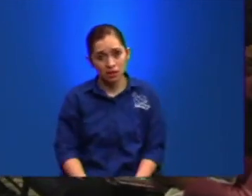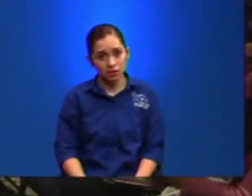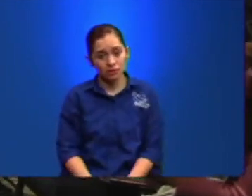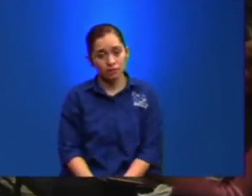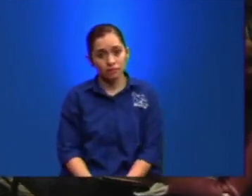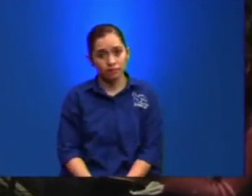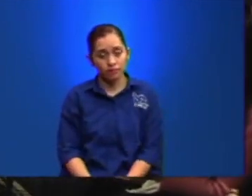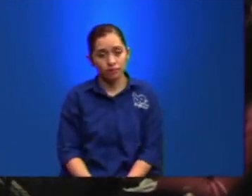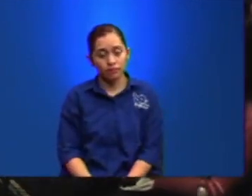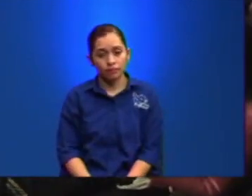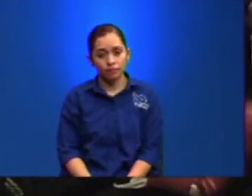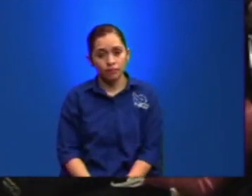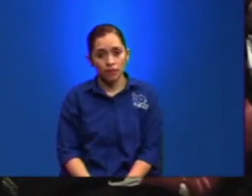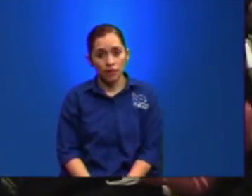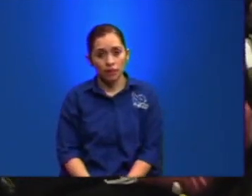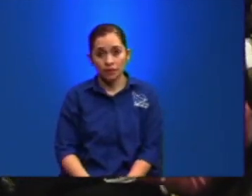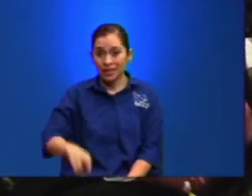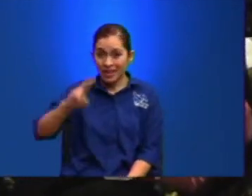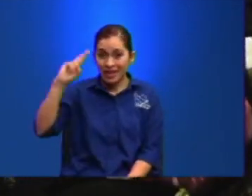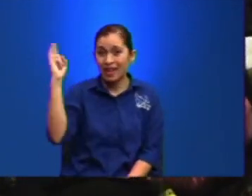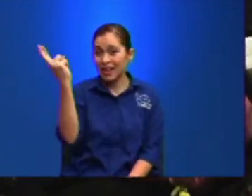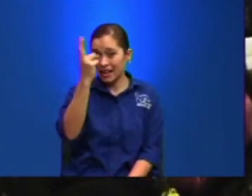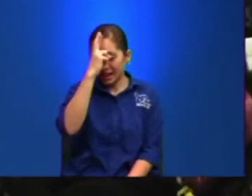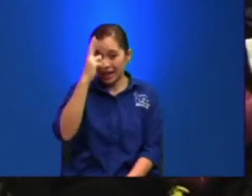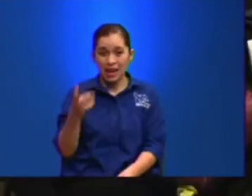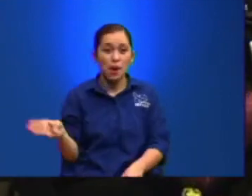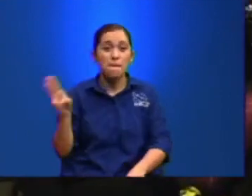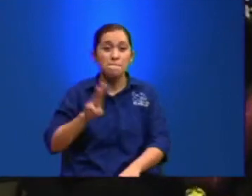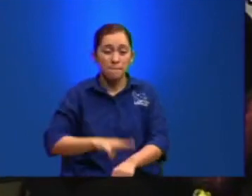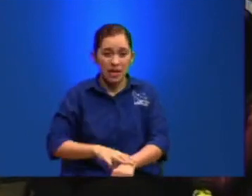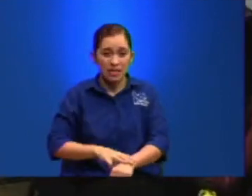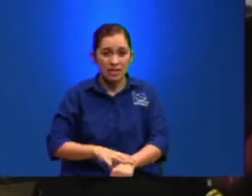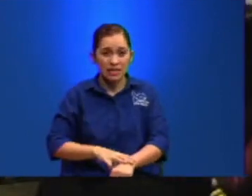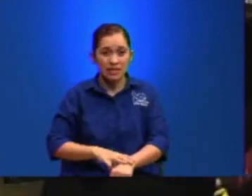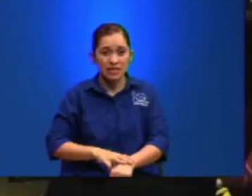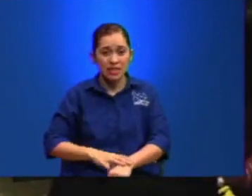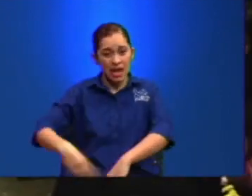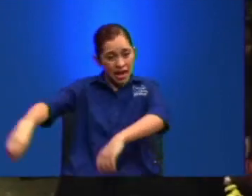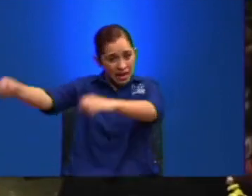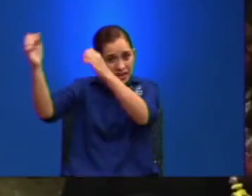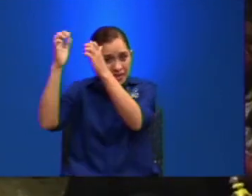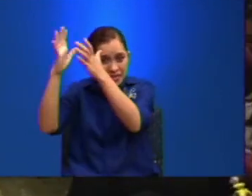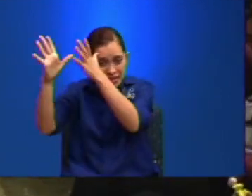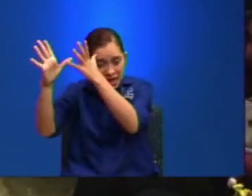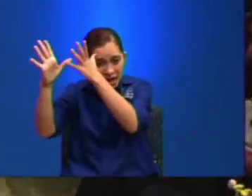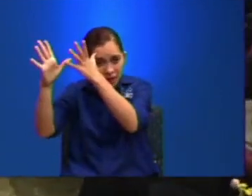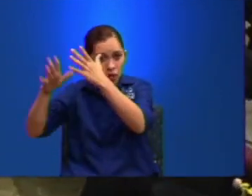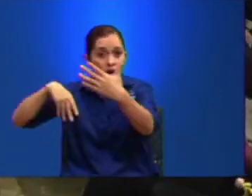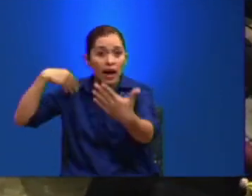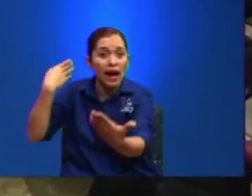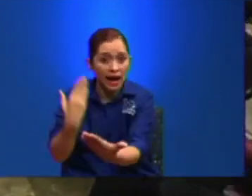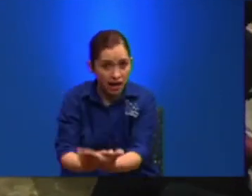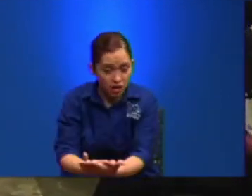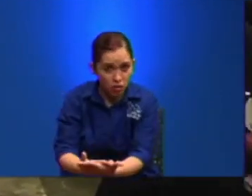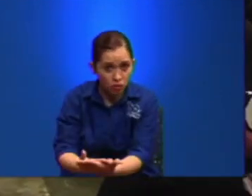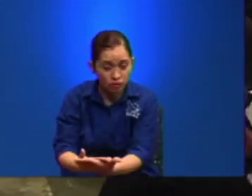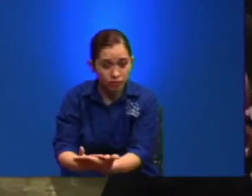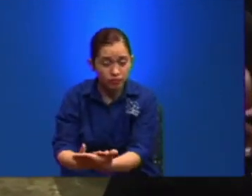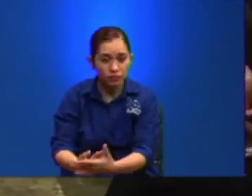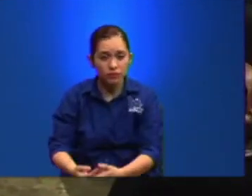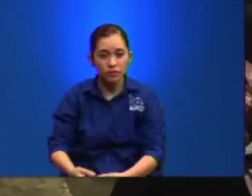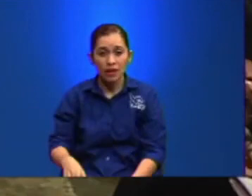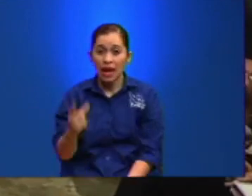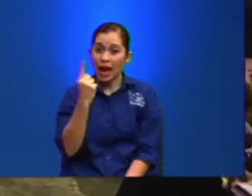puede ser el rey más sabio cayó por sexo el hombre más fuerte cayó por sexo el